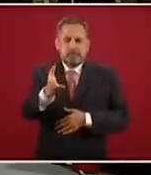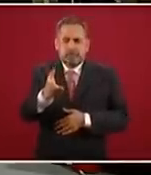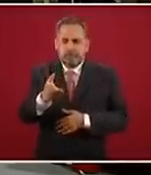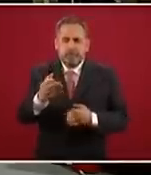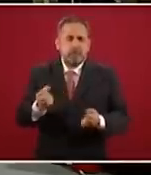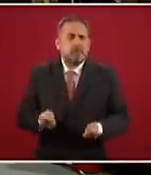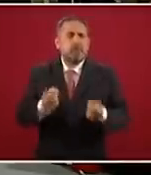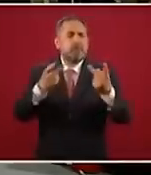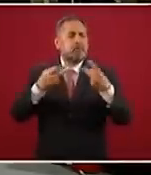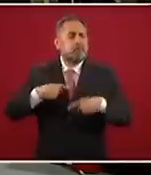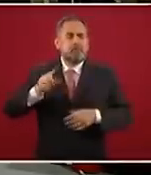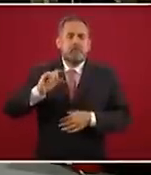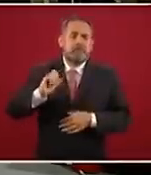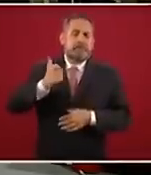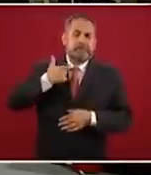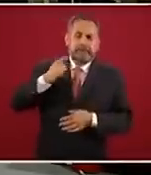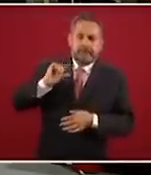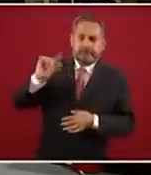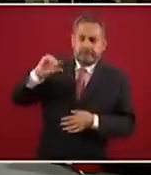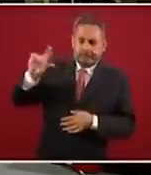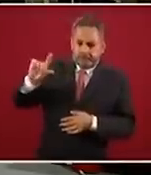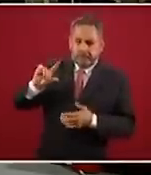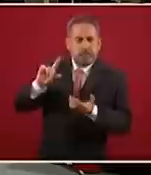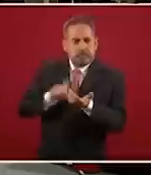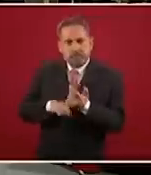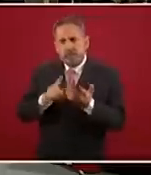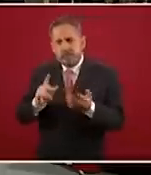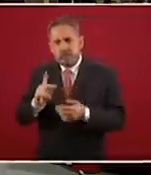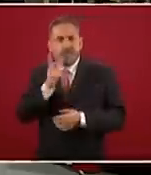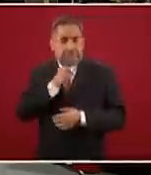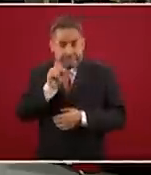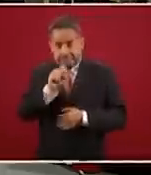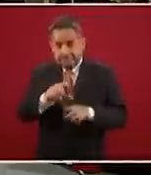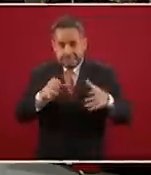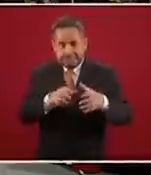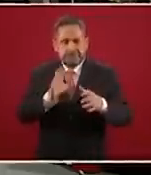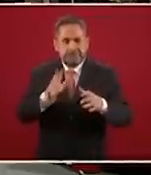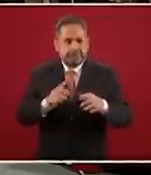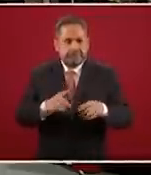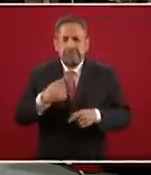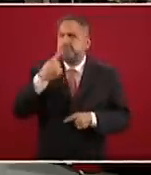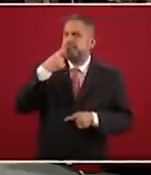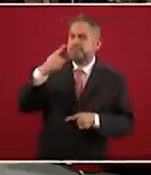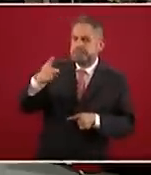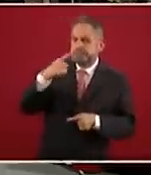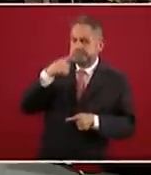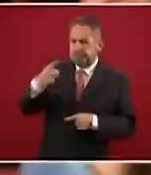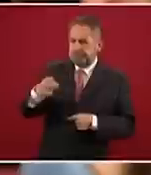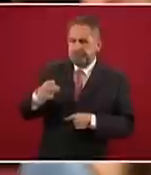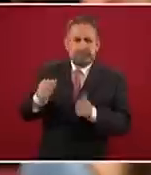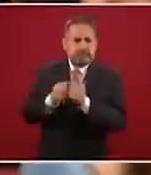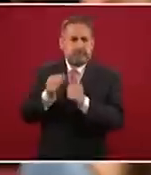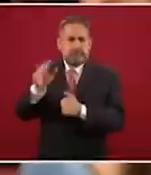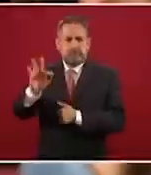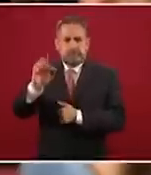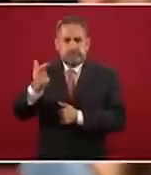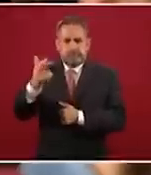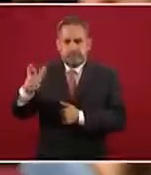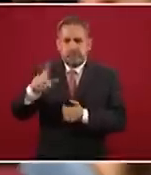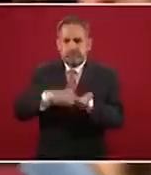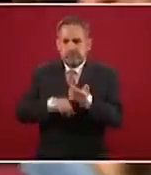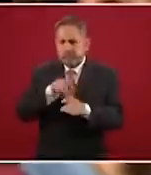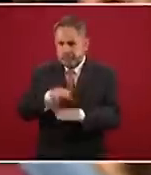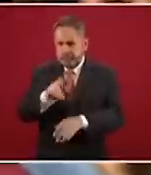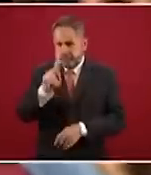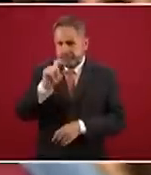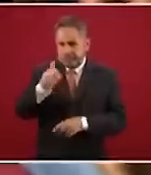¿cuántos servidores o exservidores públicos precisamente de Pemex han sido denunciados ante la Fiscalía General de la República en el marco de este